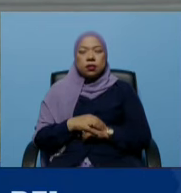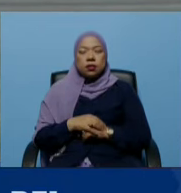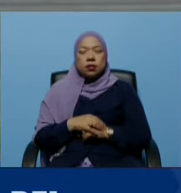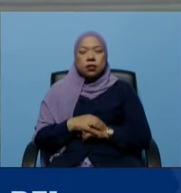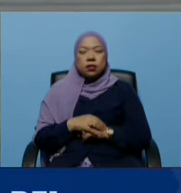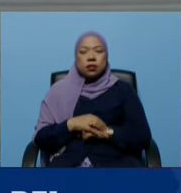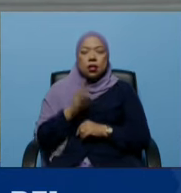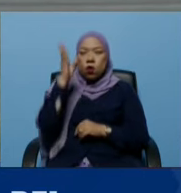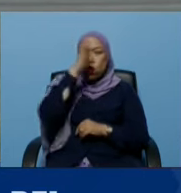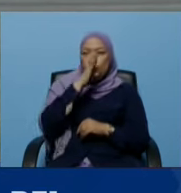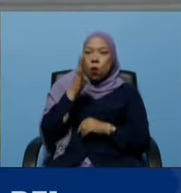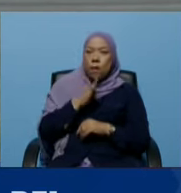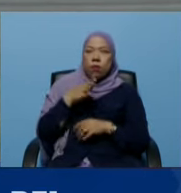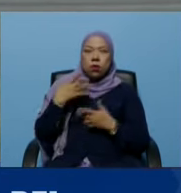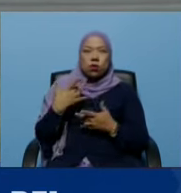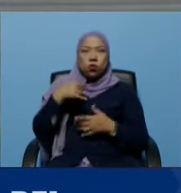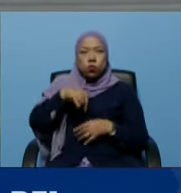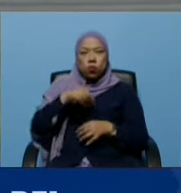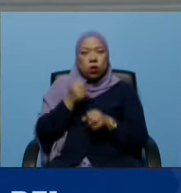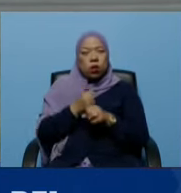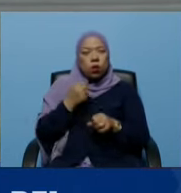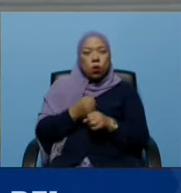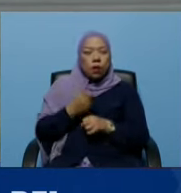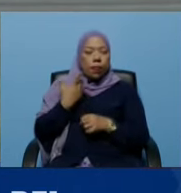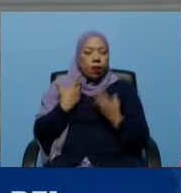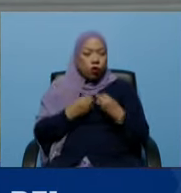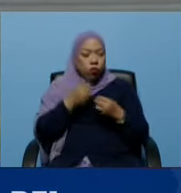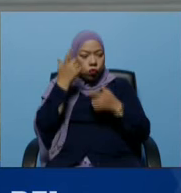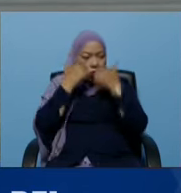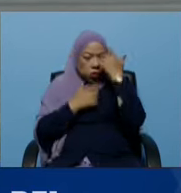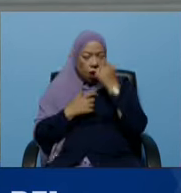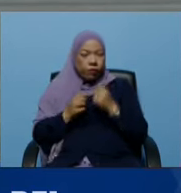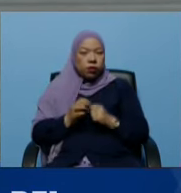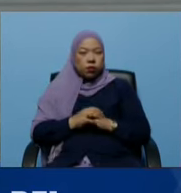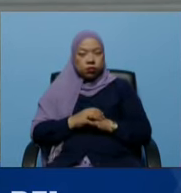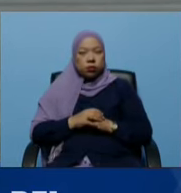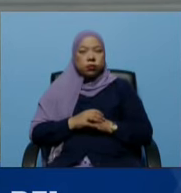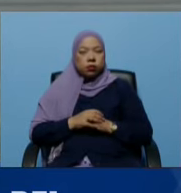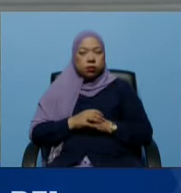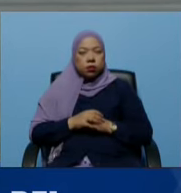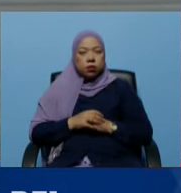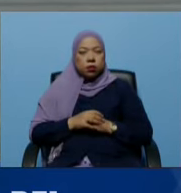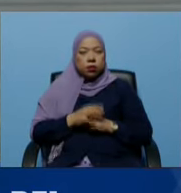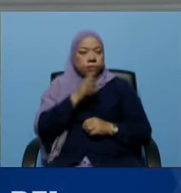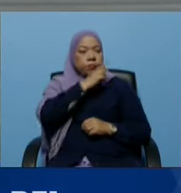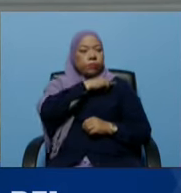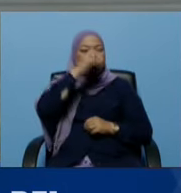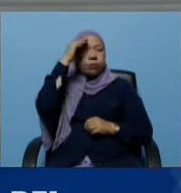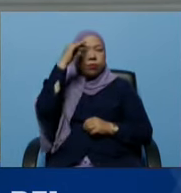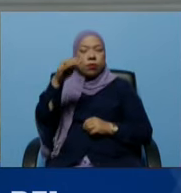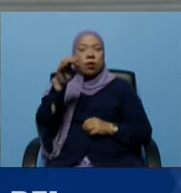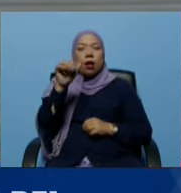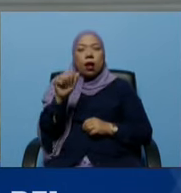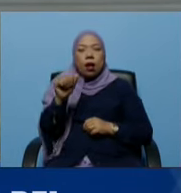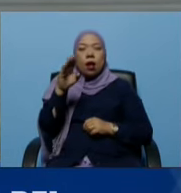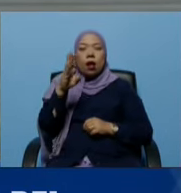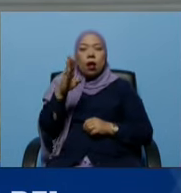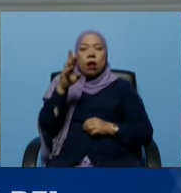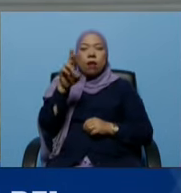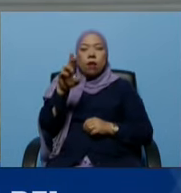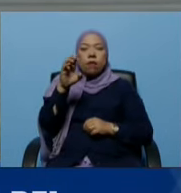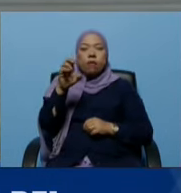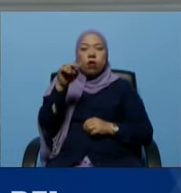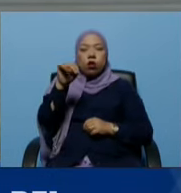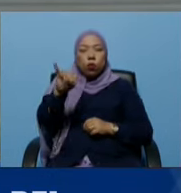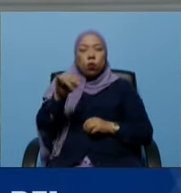en Brasil, en Recife. Yo estuve en la tumba de él junto al comandante Chávez, el gran general Abreu de Lima.